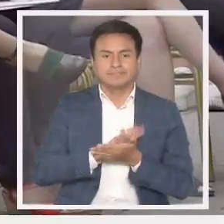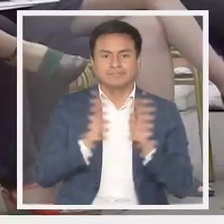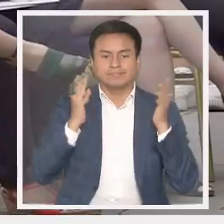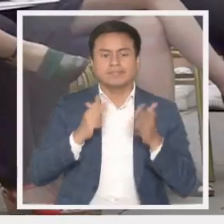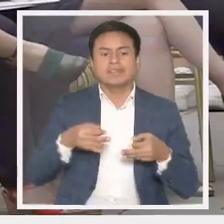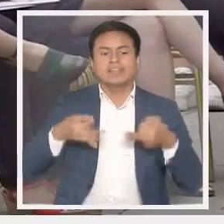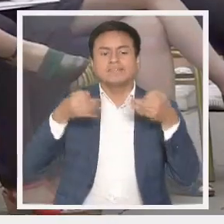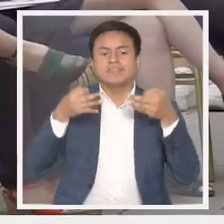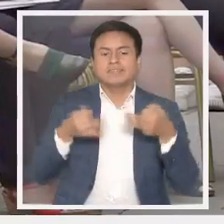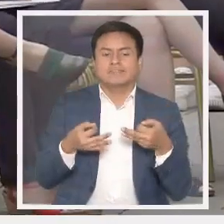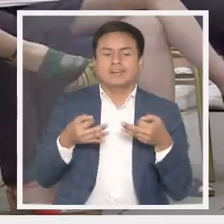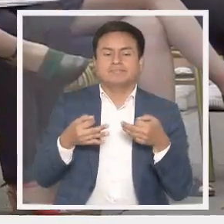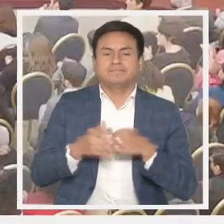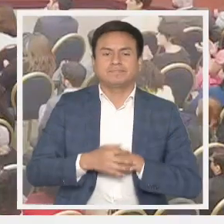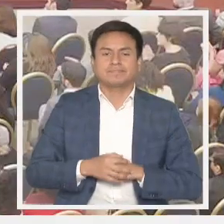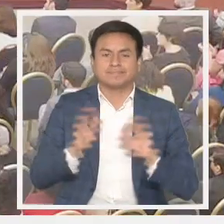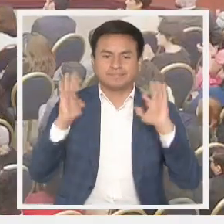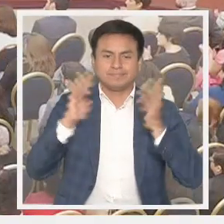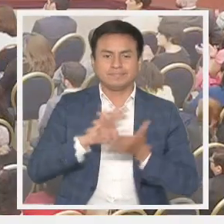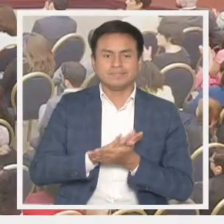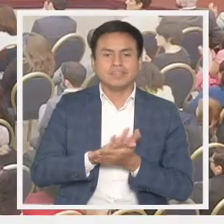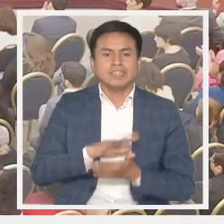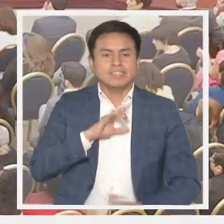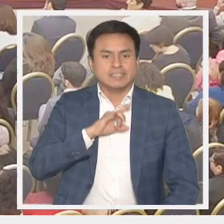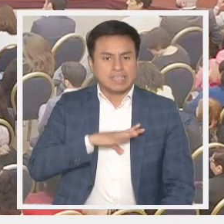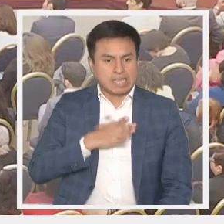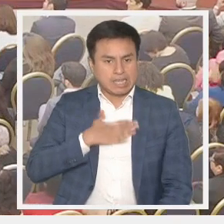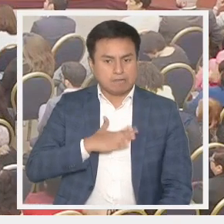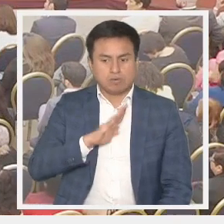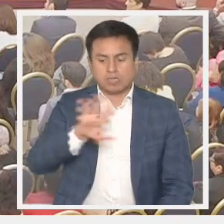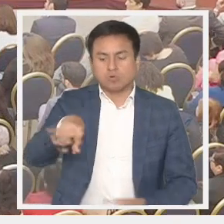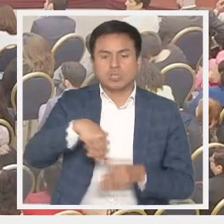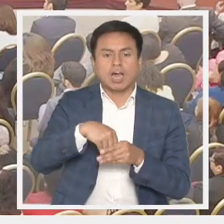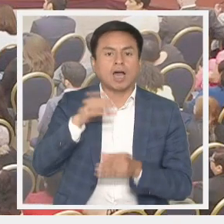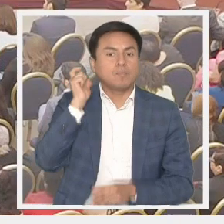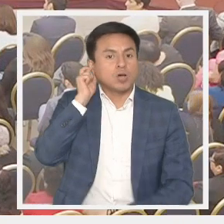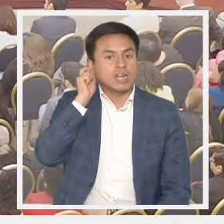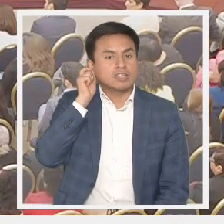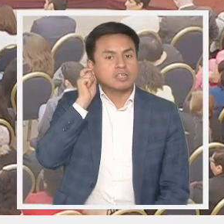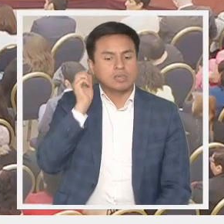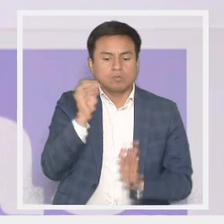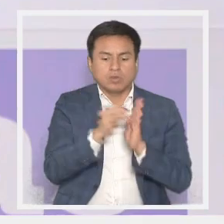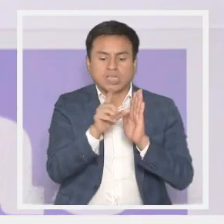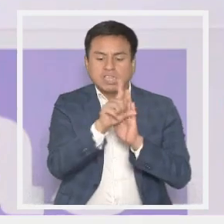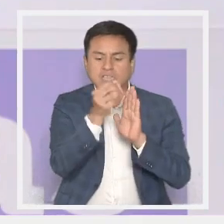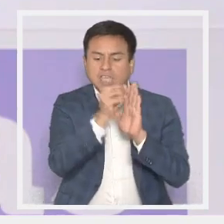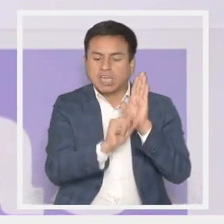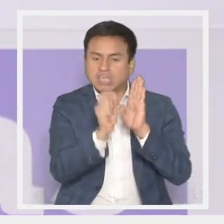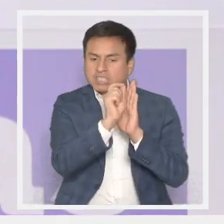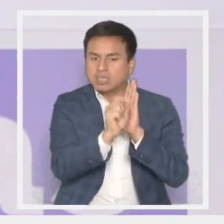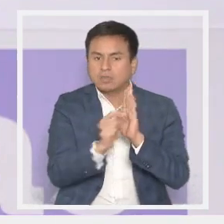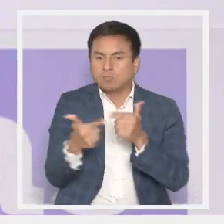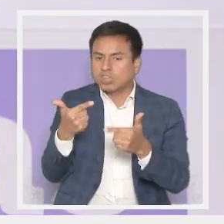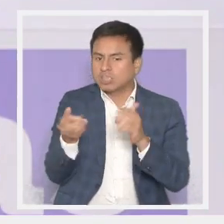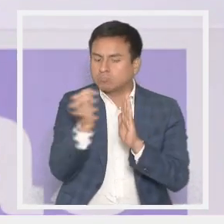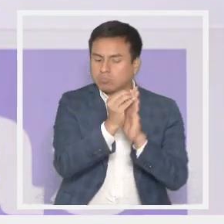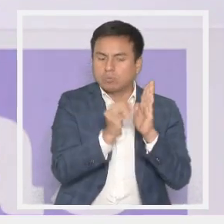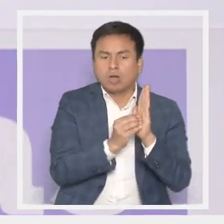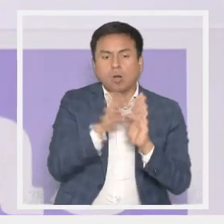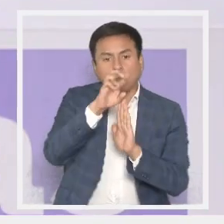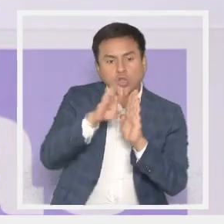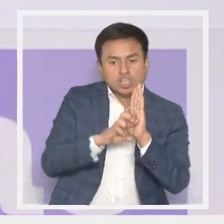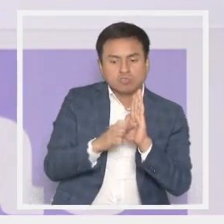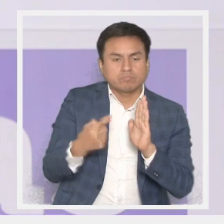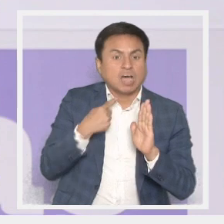En definitiva, queremos un Chile que incluya a las mujeres a la hora de formular leyes, en elaborar las políticas o ejecutar proyectos